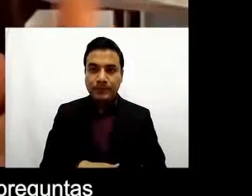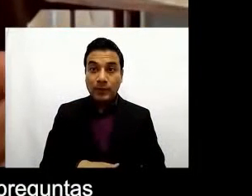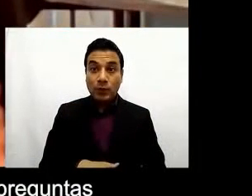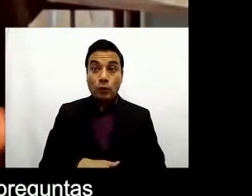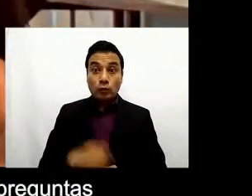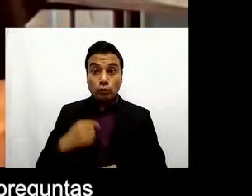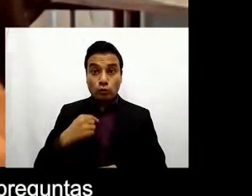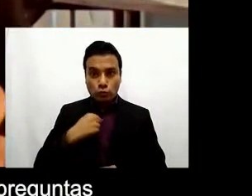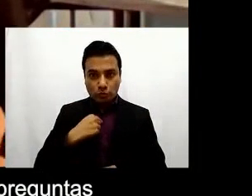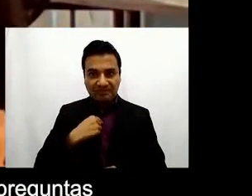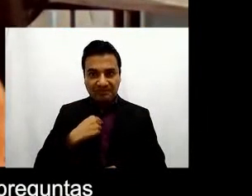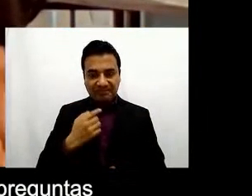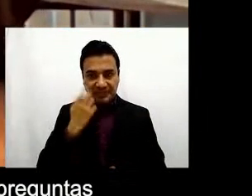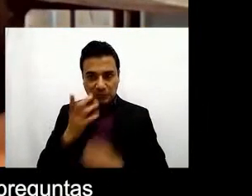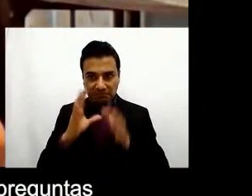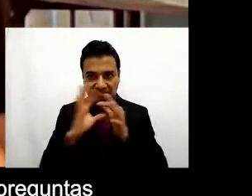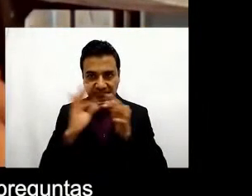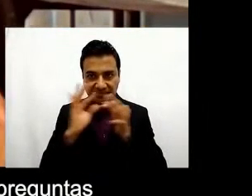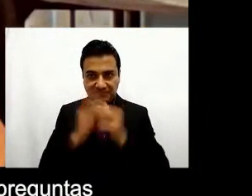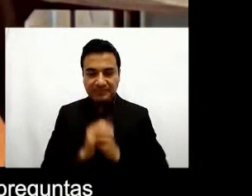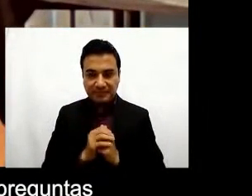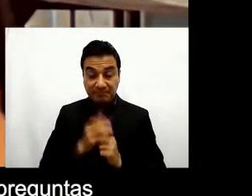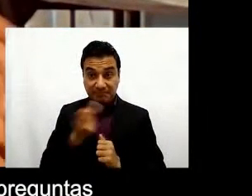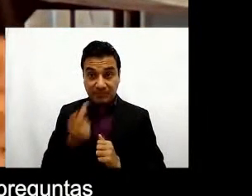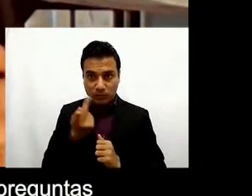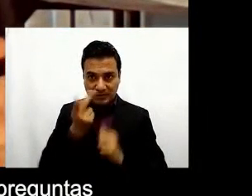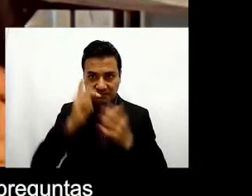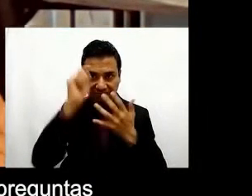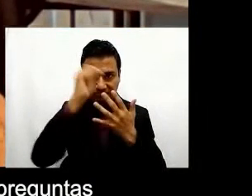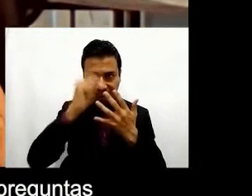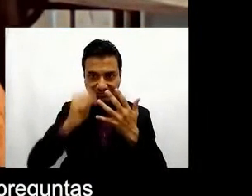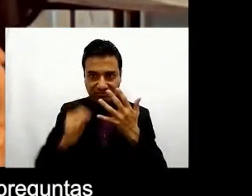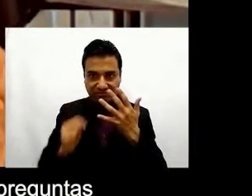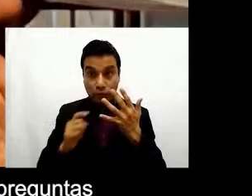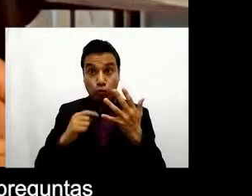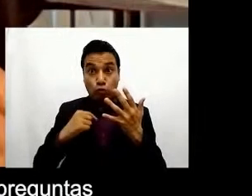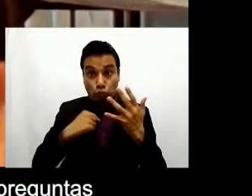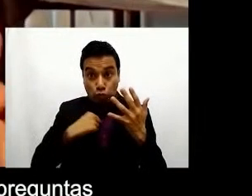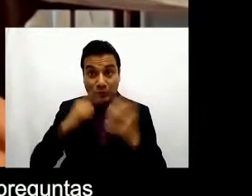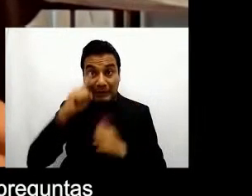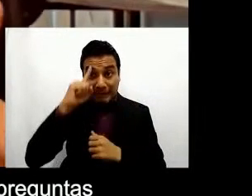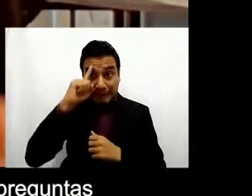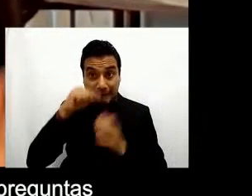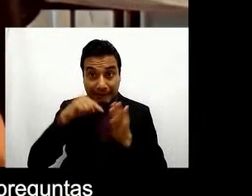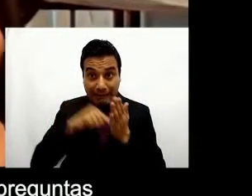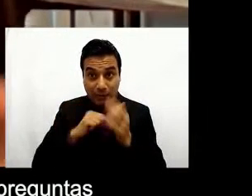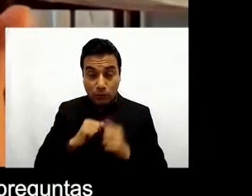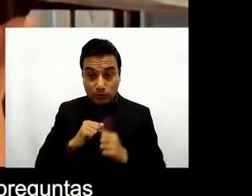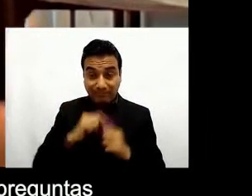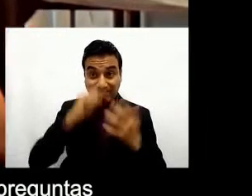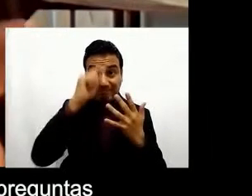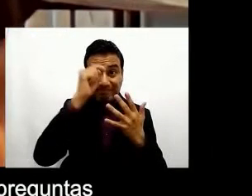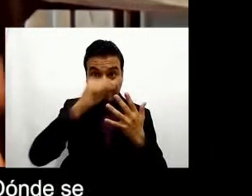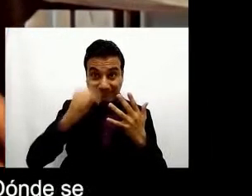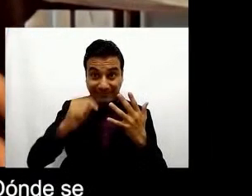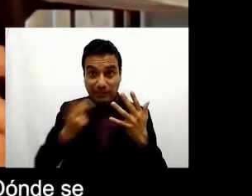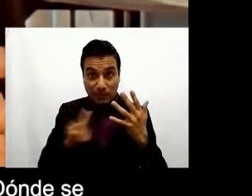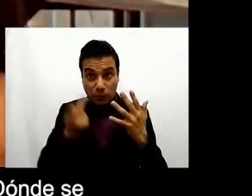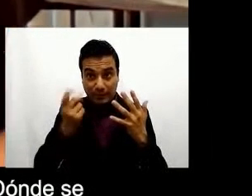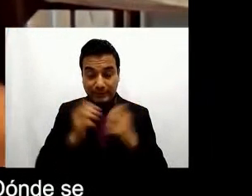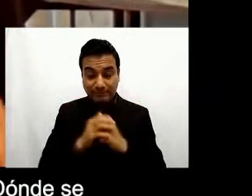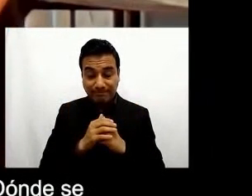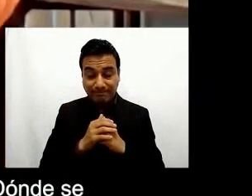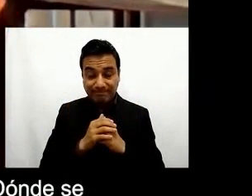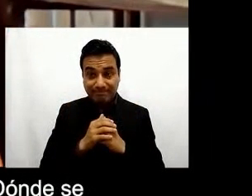planteo en este contexto varias preguntas que yo creo que siguen haciendo falta en términos de